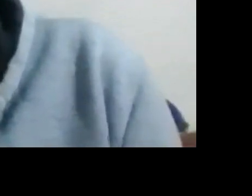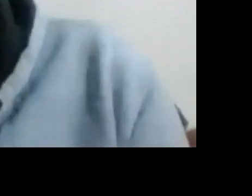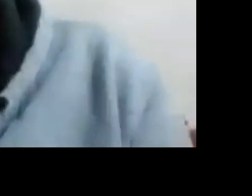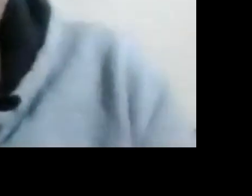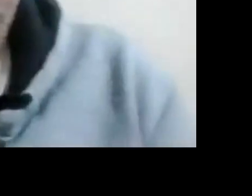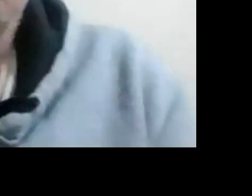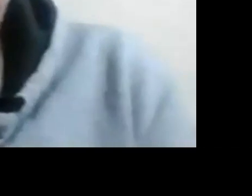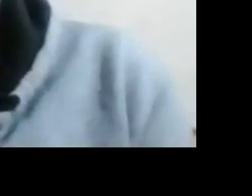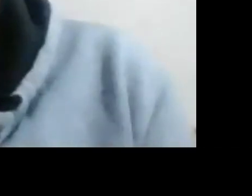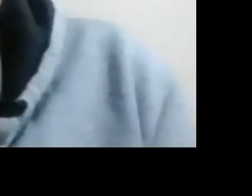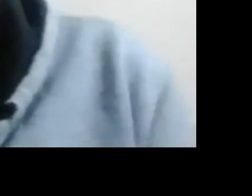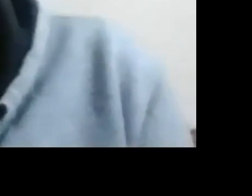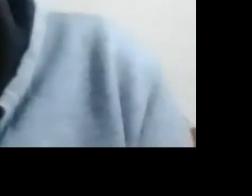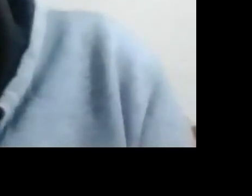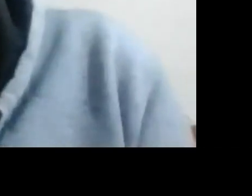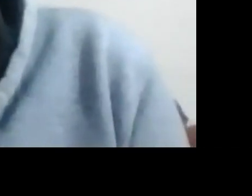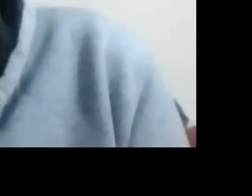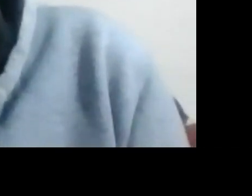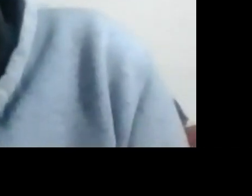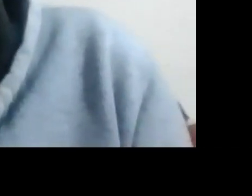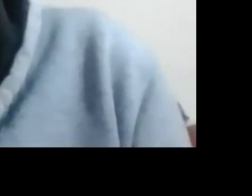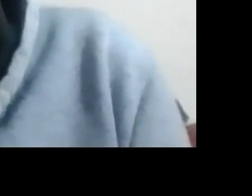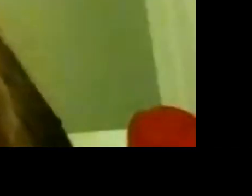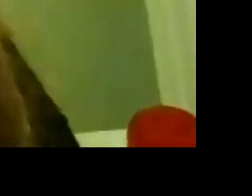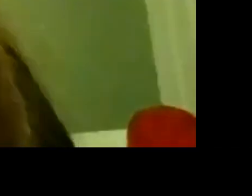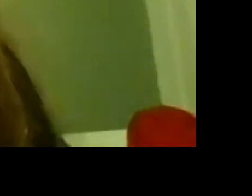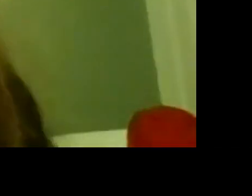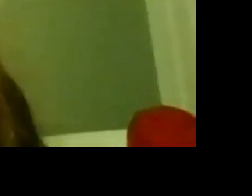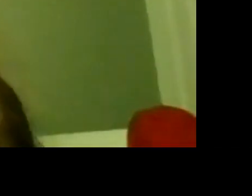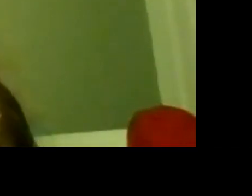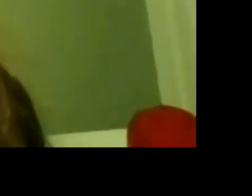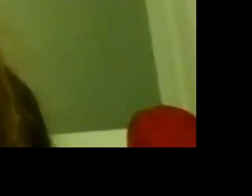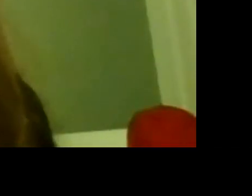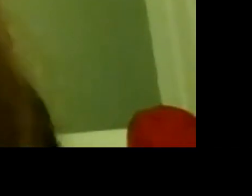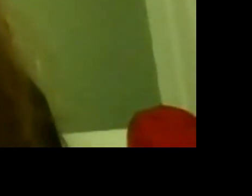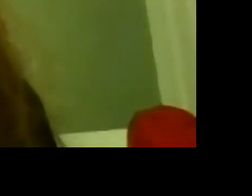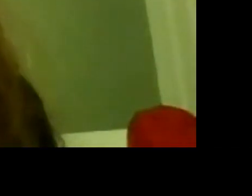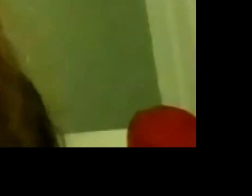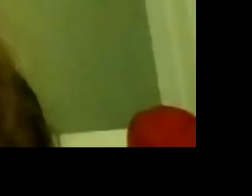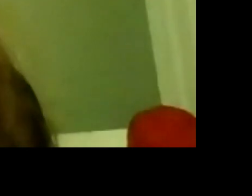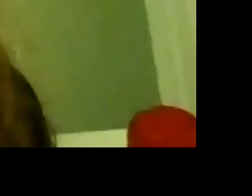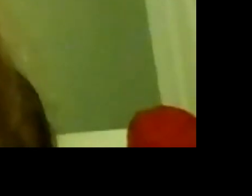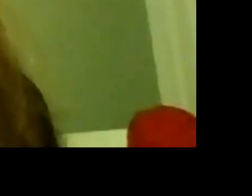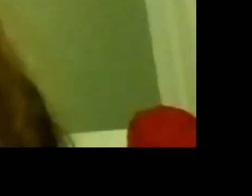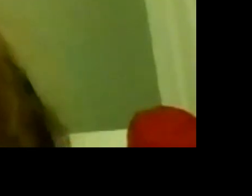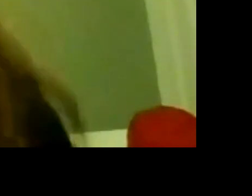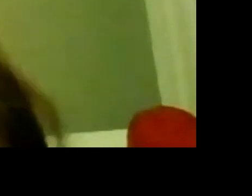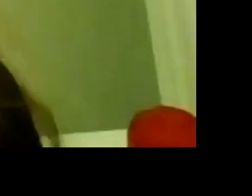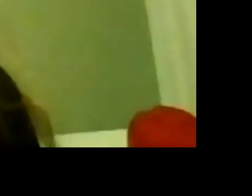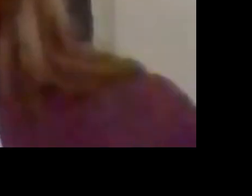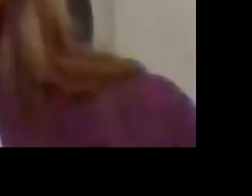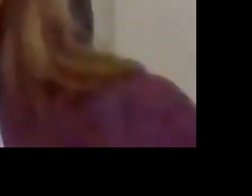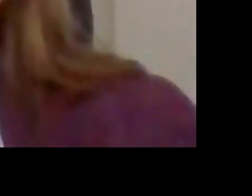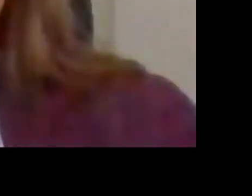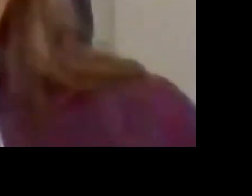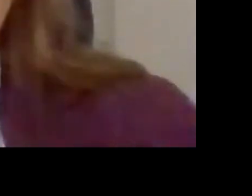¿Hola? Sí, bueno. Bueno, excelente, Sergio. Aparte, Perdón, levantó la